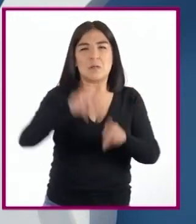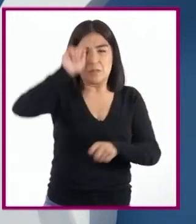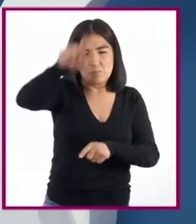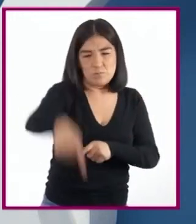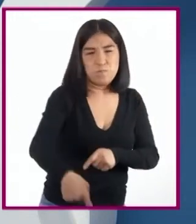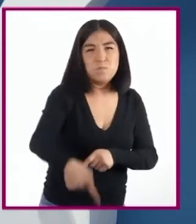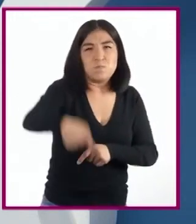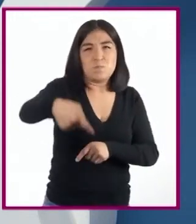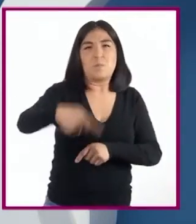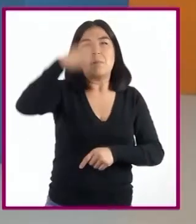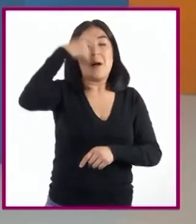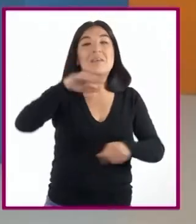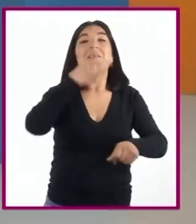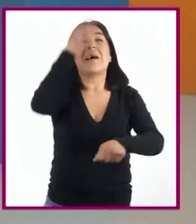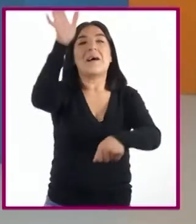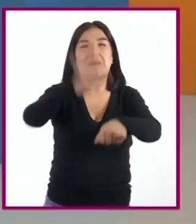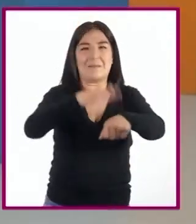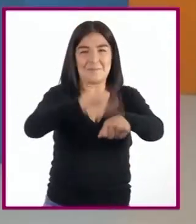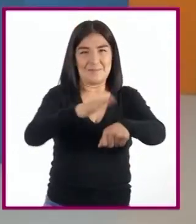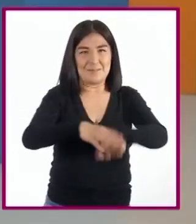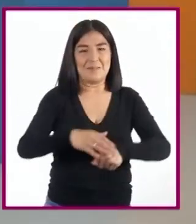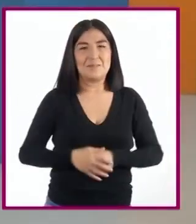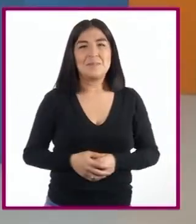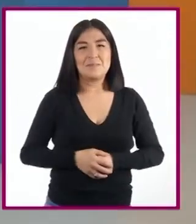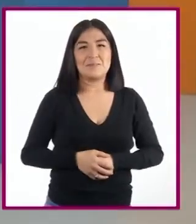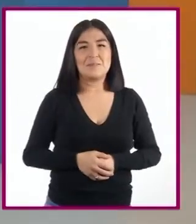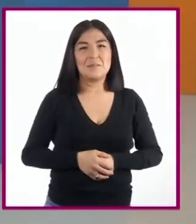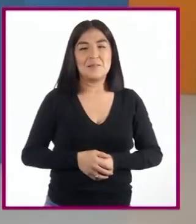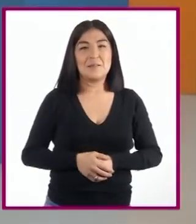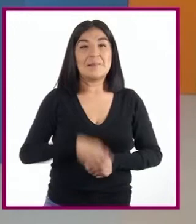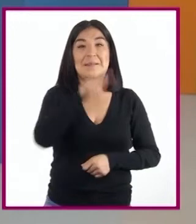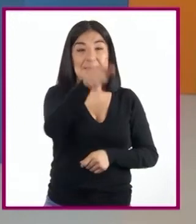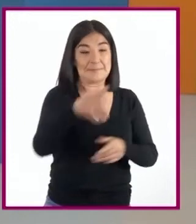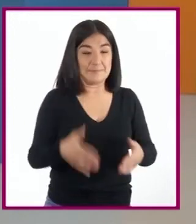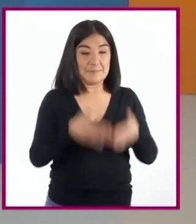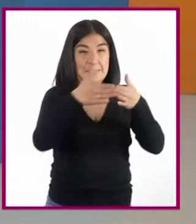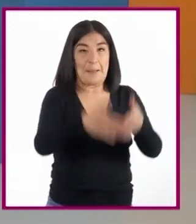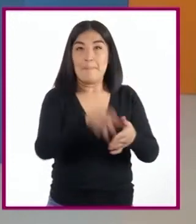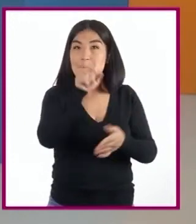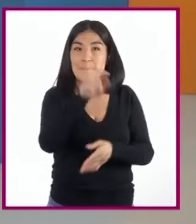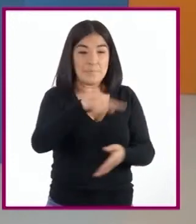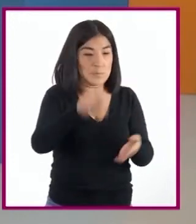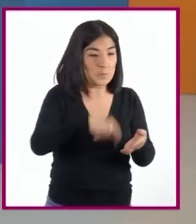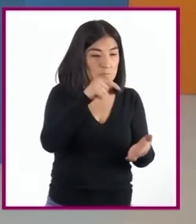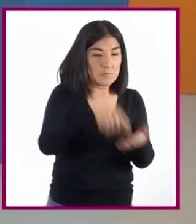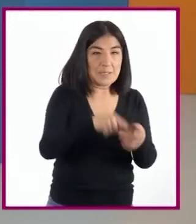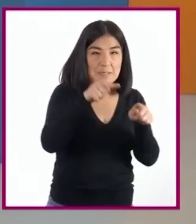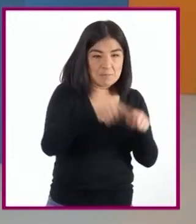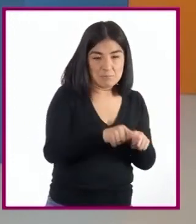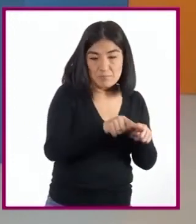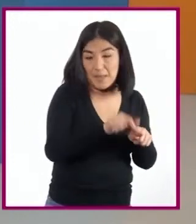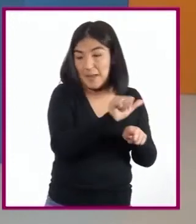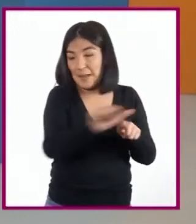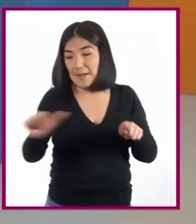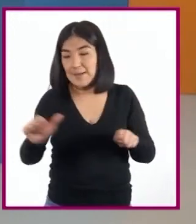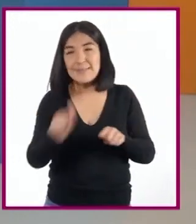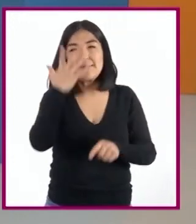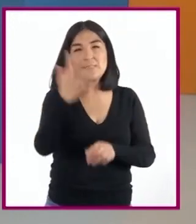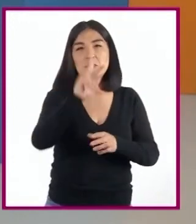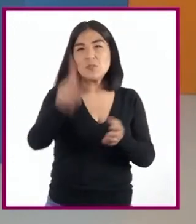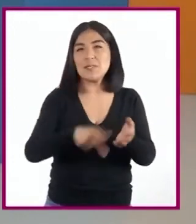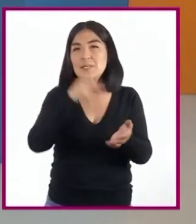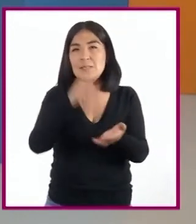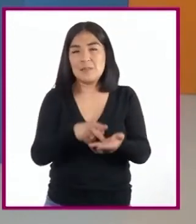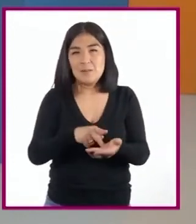emplea a modo de señal. La lancha sale desde la misma orilla y de un punto a 5 kilómetros